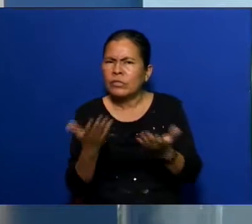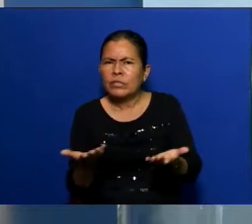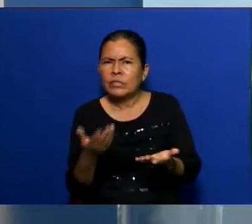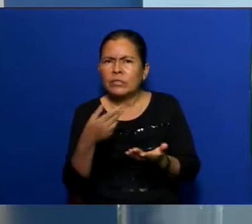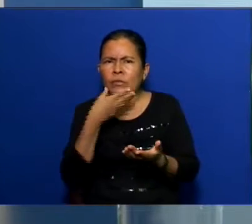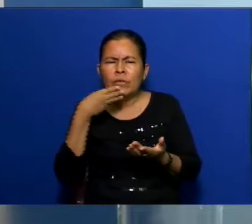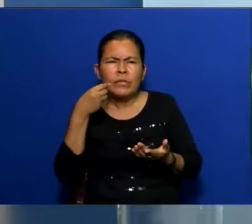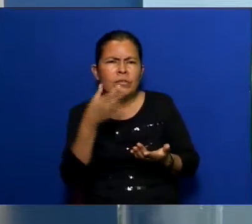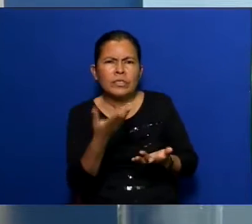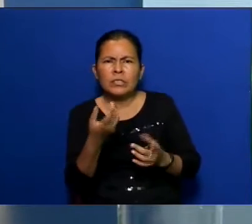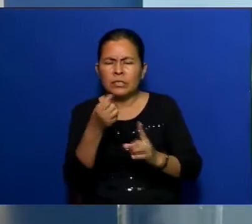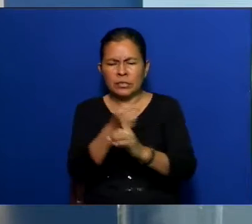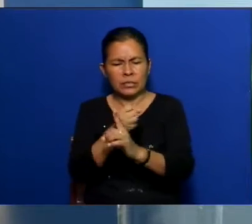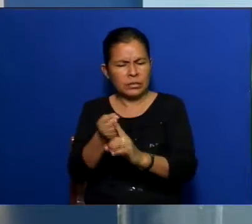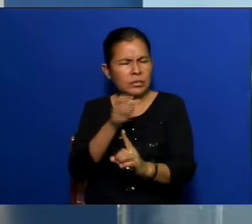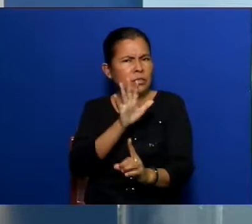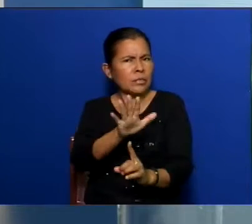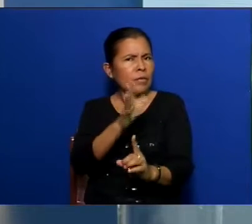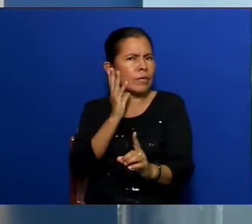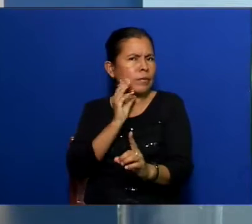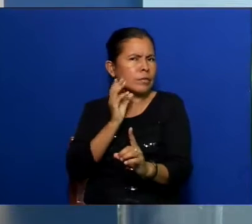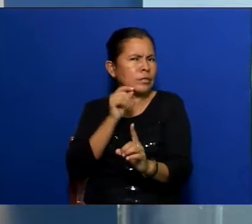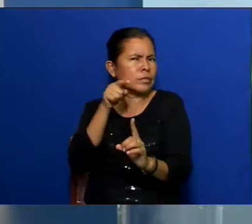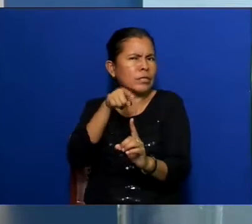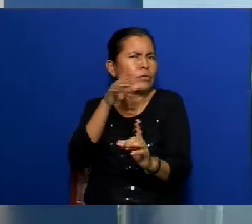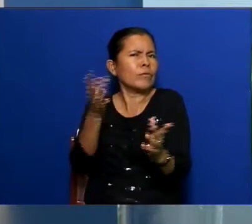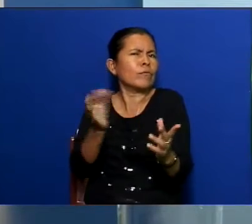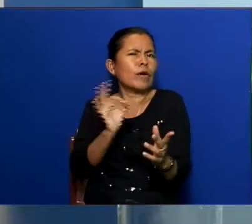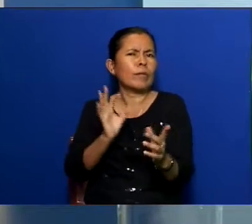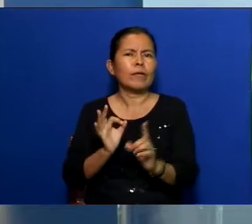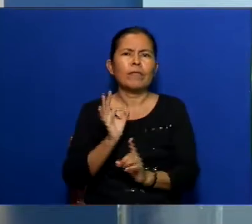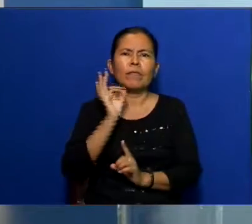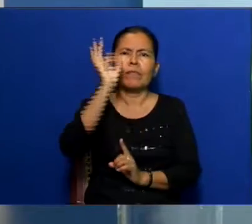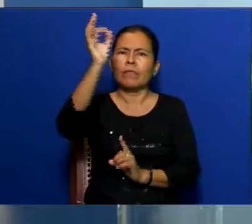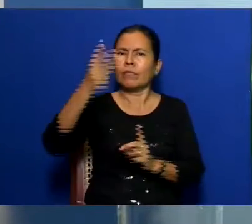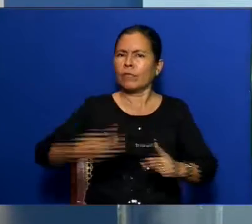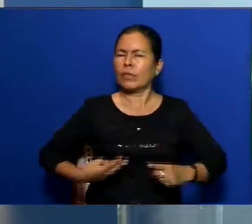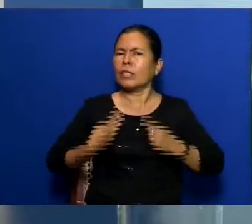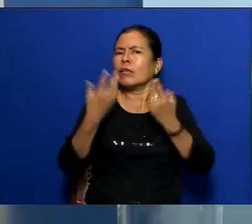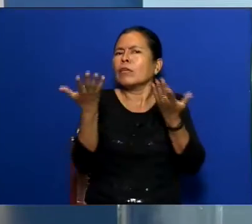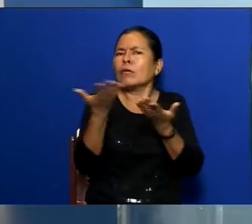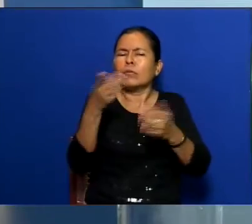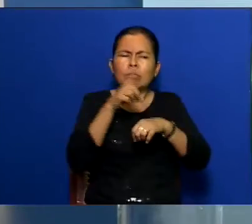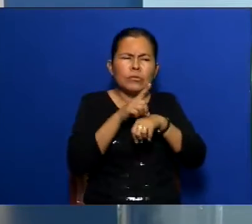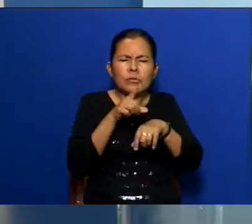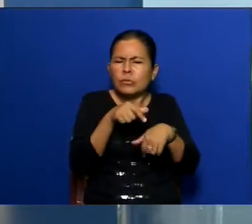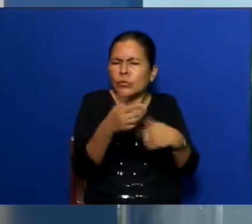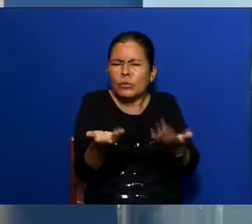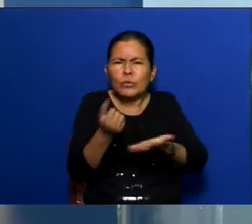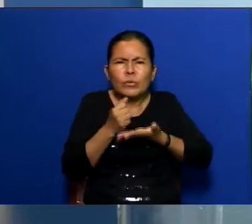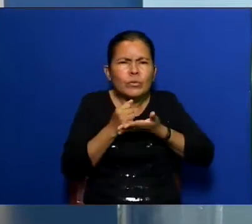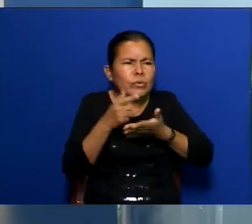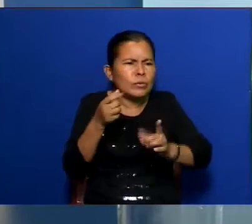adolescentes víctimas de maltrato en un futuro, doctor? ¿De qué manera afecta la violencia